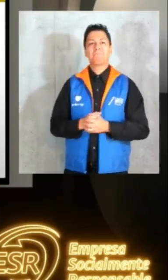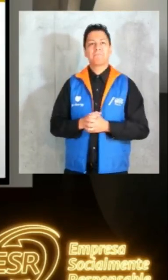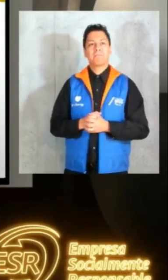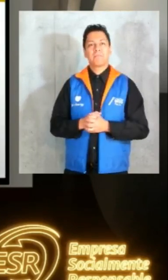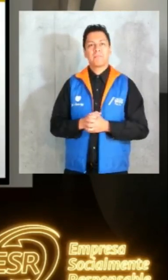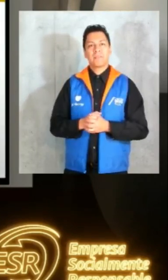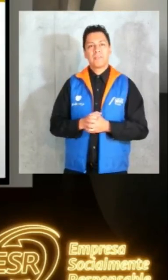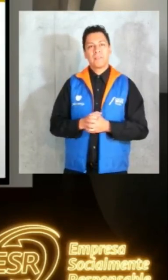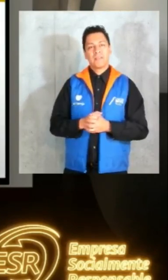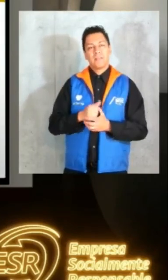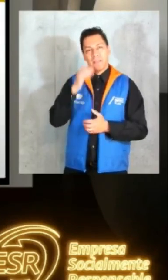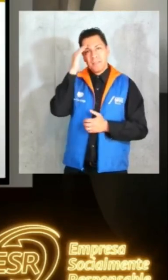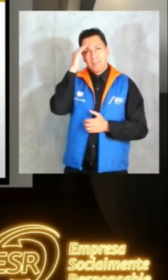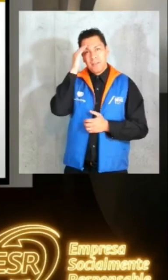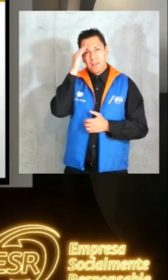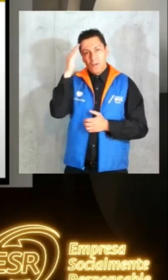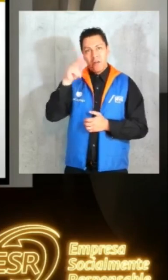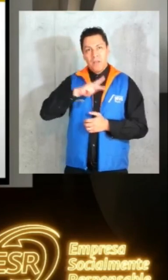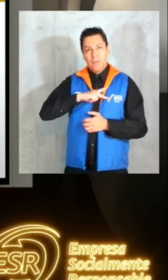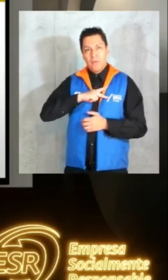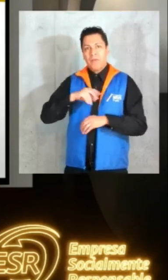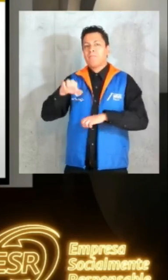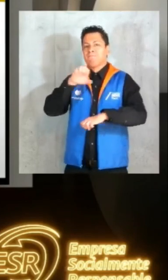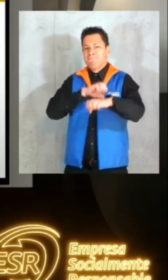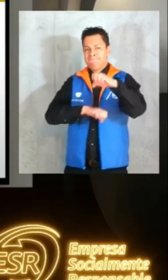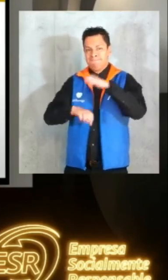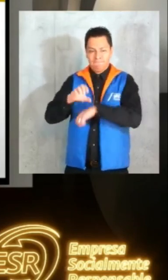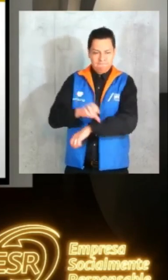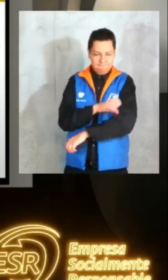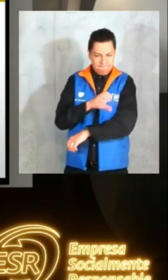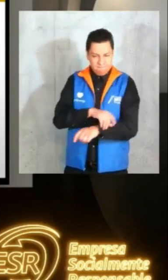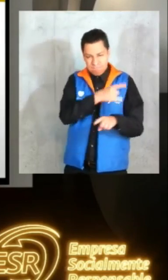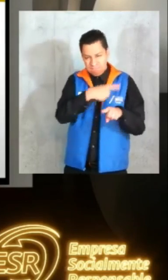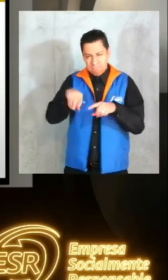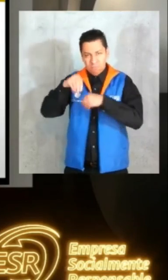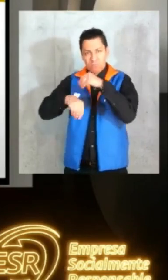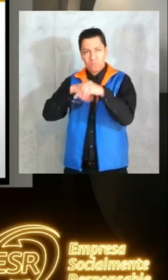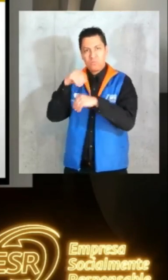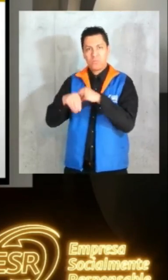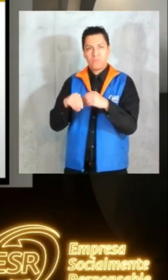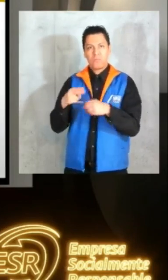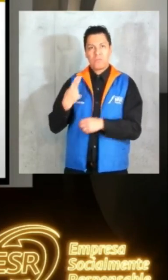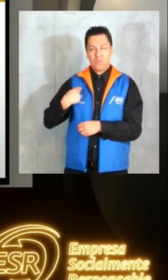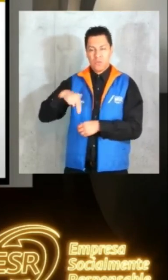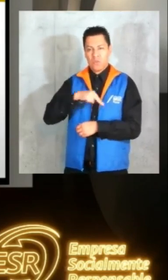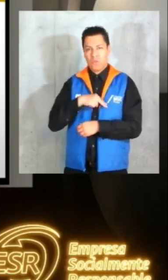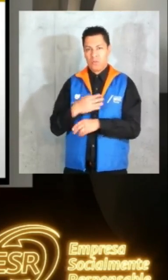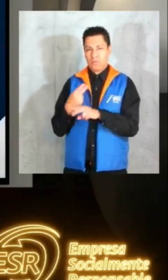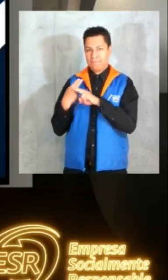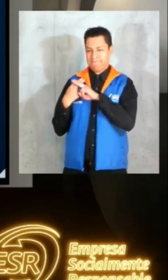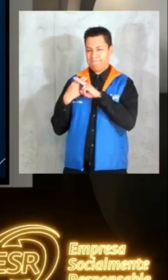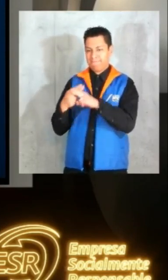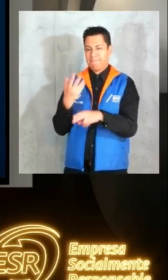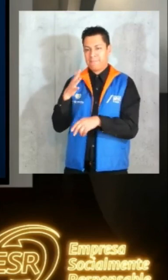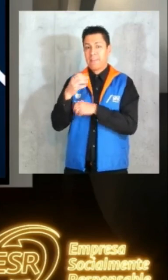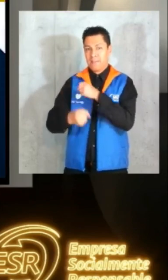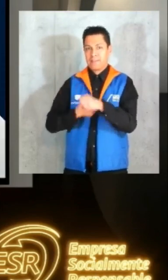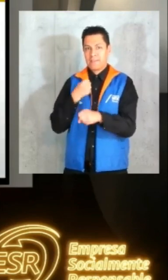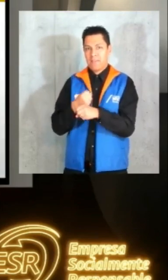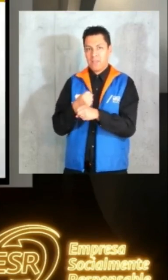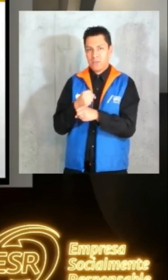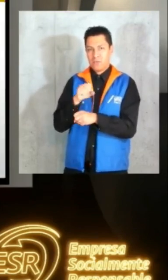Hola, soy María Encina. Mi empresa es Electrocontroles del Noroeste y estamos celebrando nuestro 10º aniversario